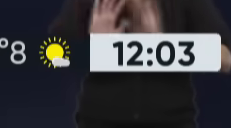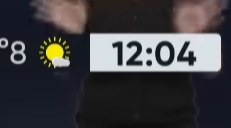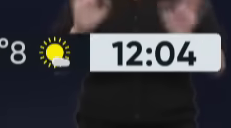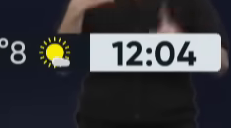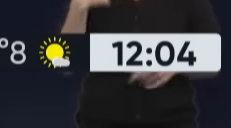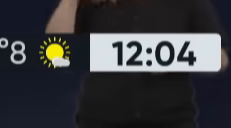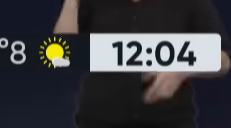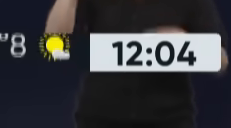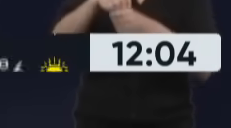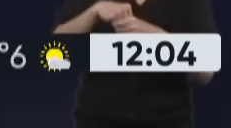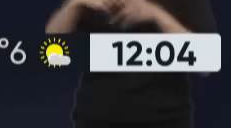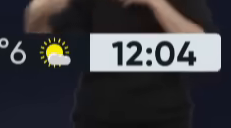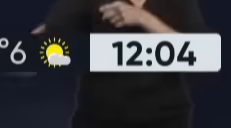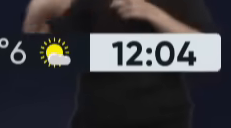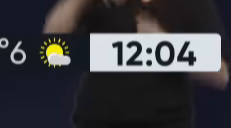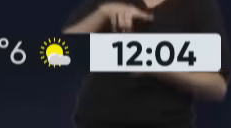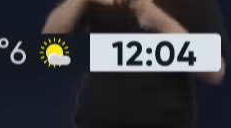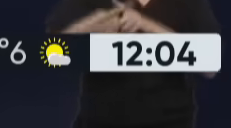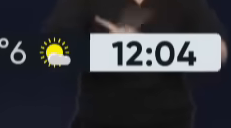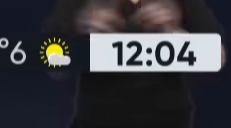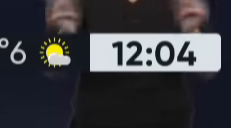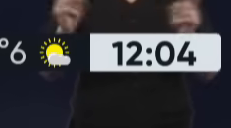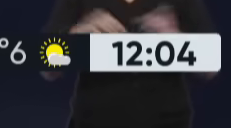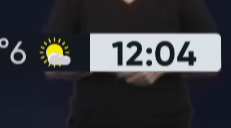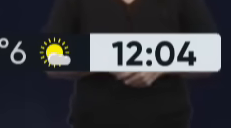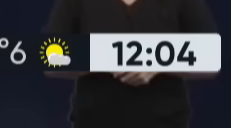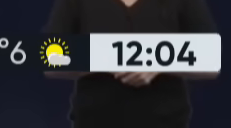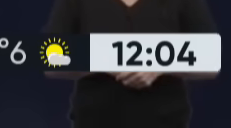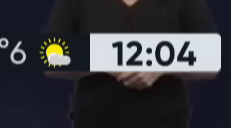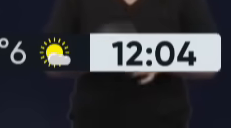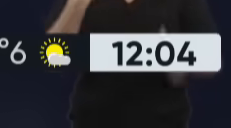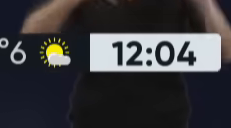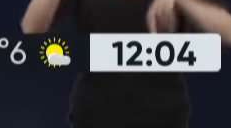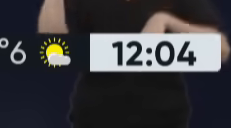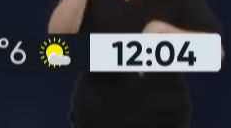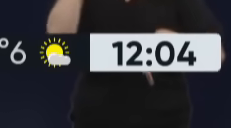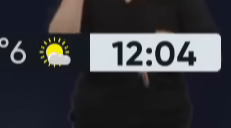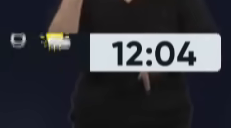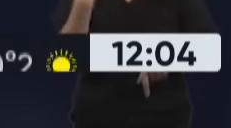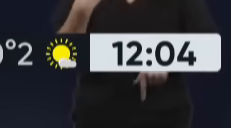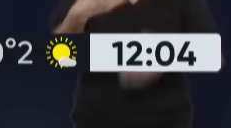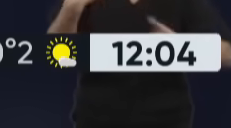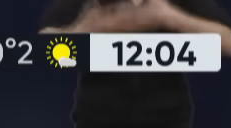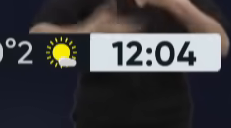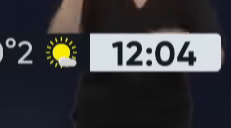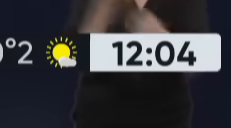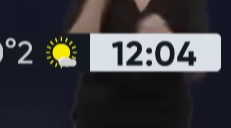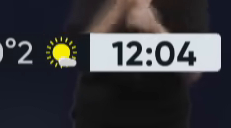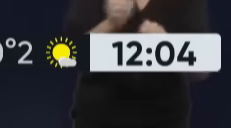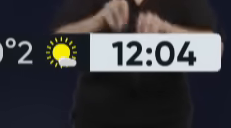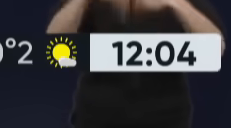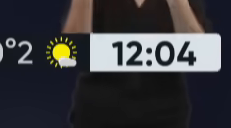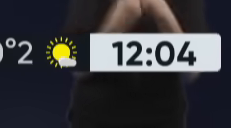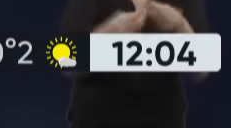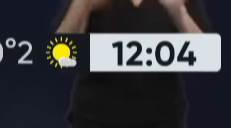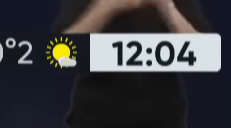de que las formas están por sobre la esencia o por sobre lo que realmente está pasando hoy en Argentina, que es